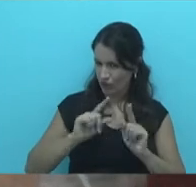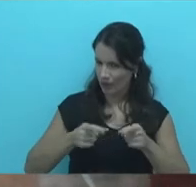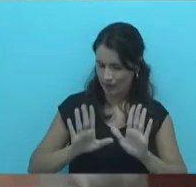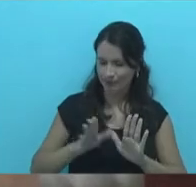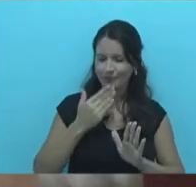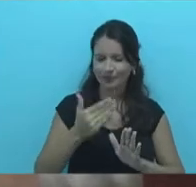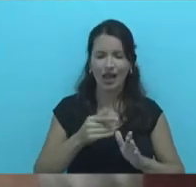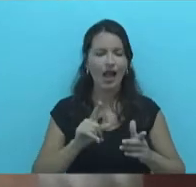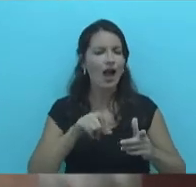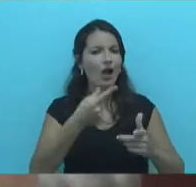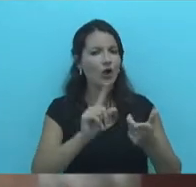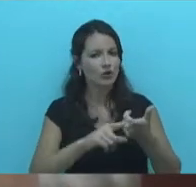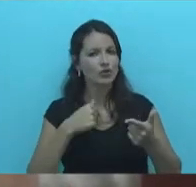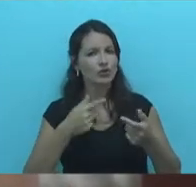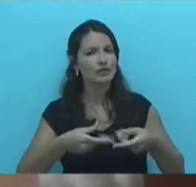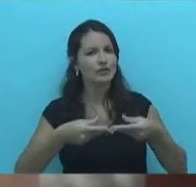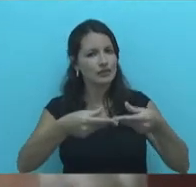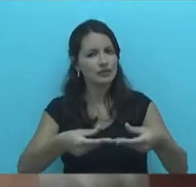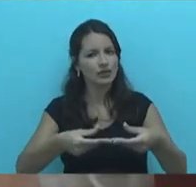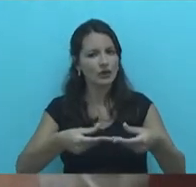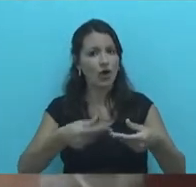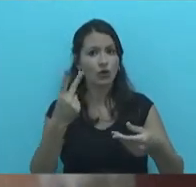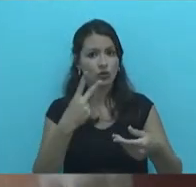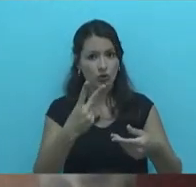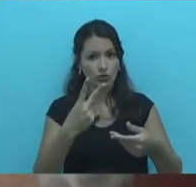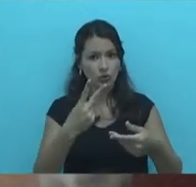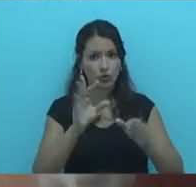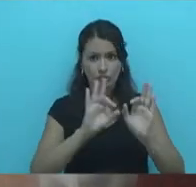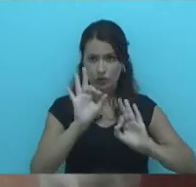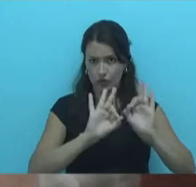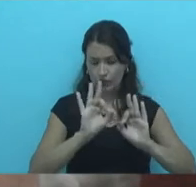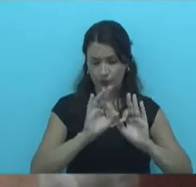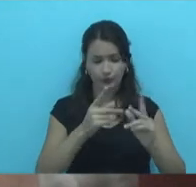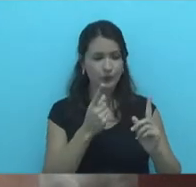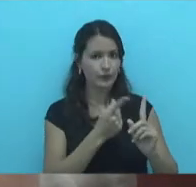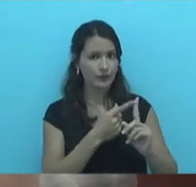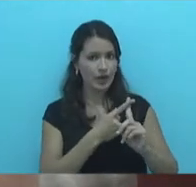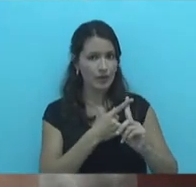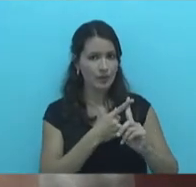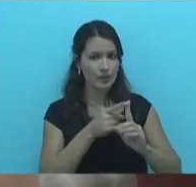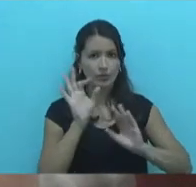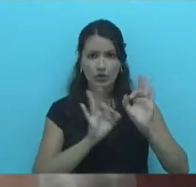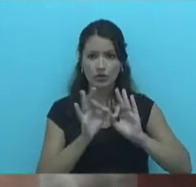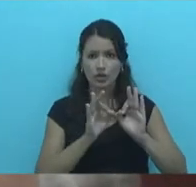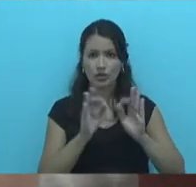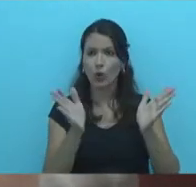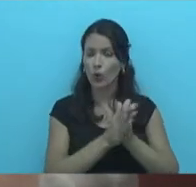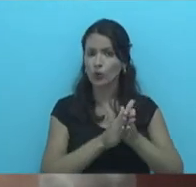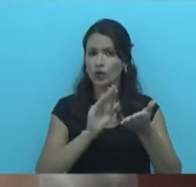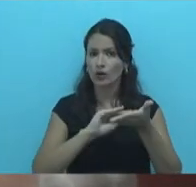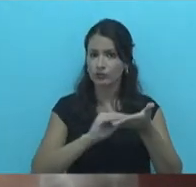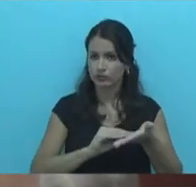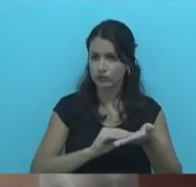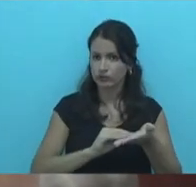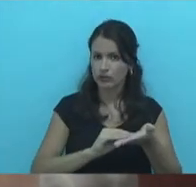Y luego para dar ingreso a dos iniciativas. En un caso, acompañado también por la firma de los legisladores de mi